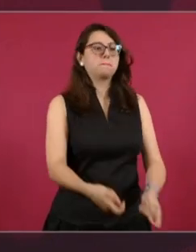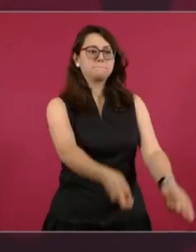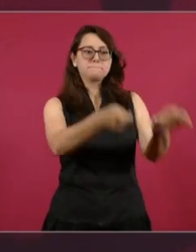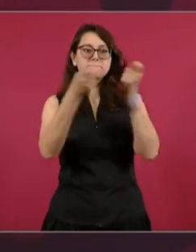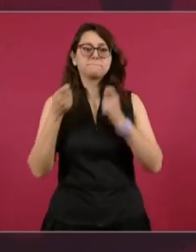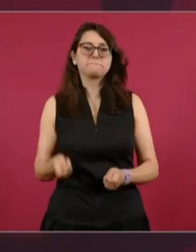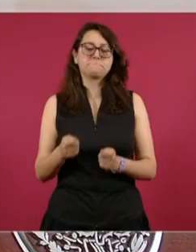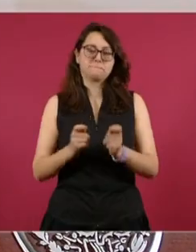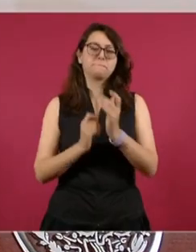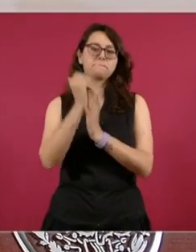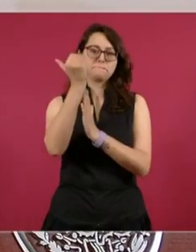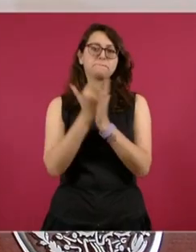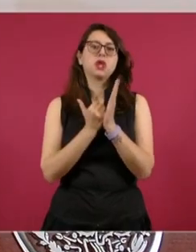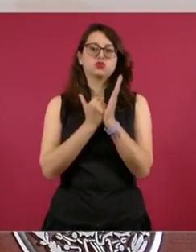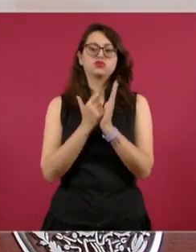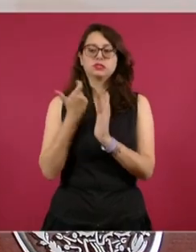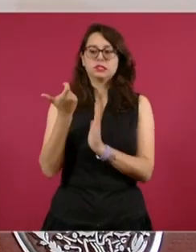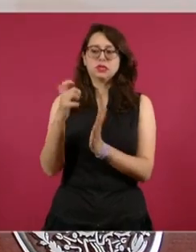muy